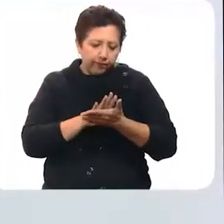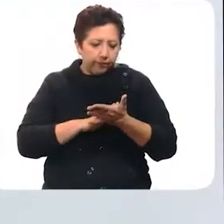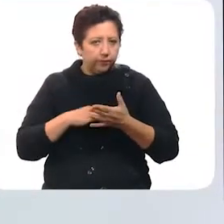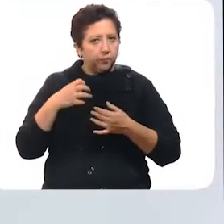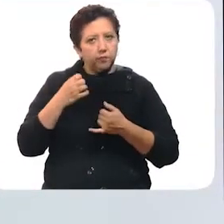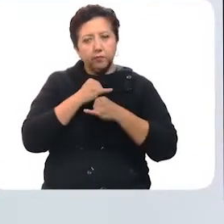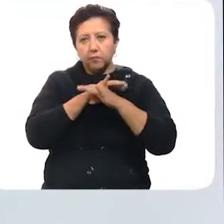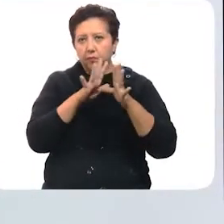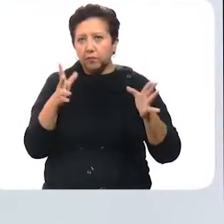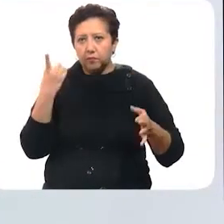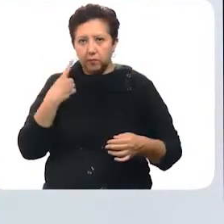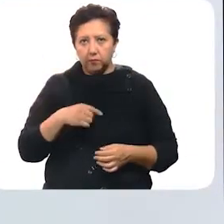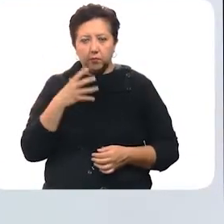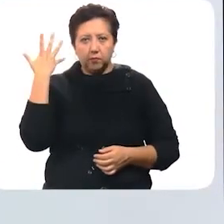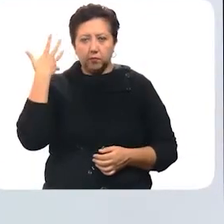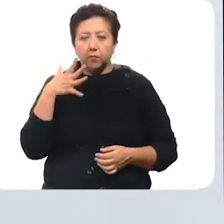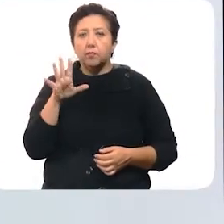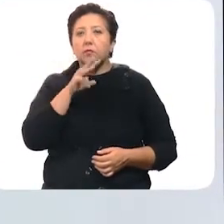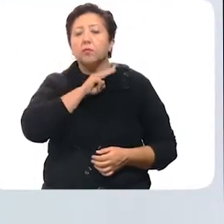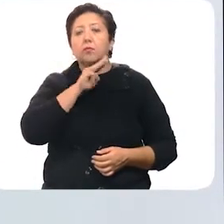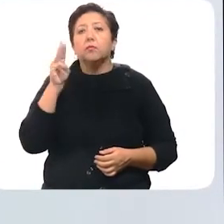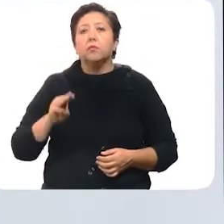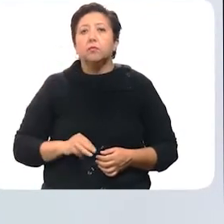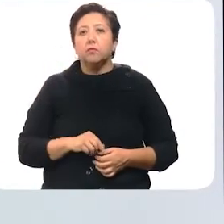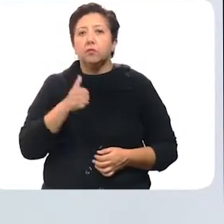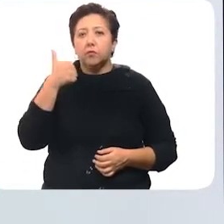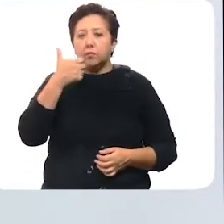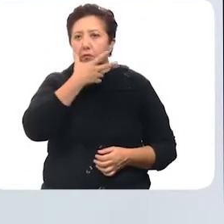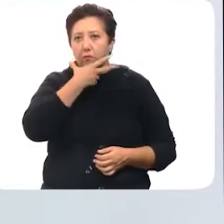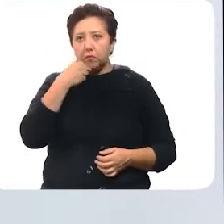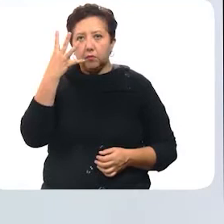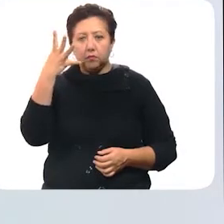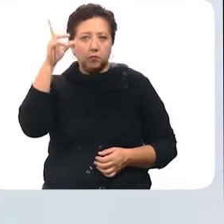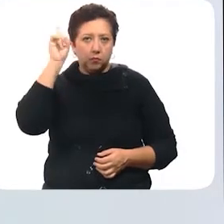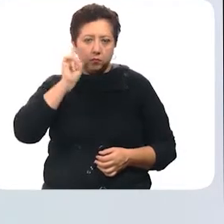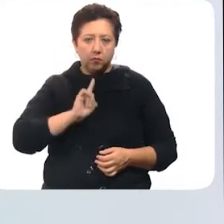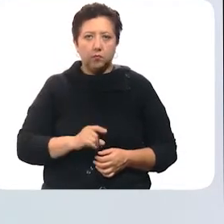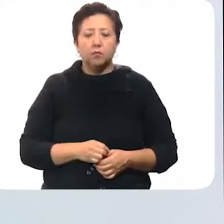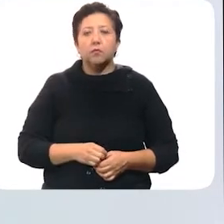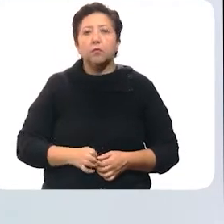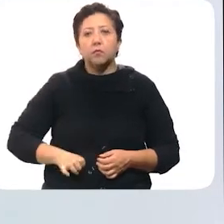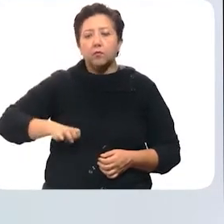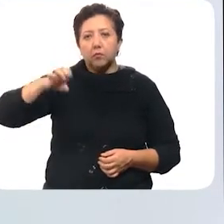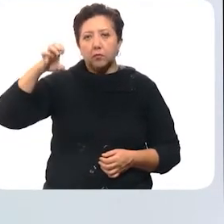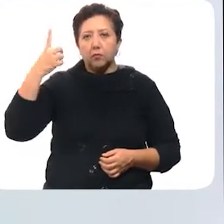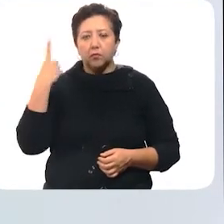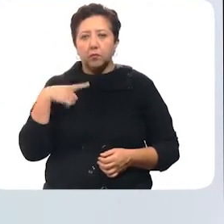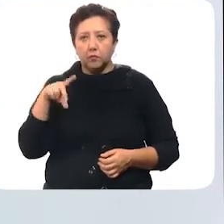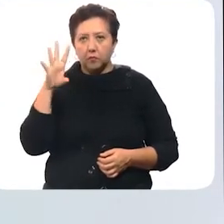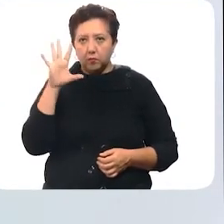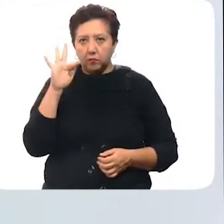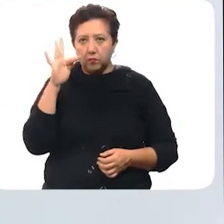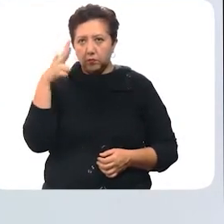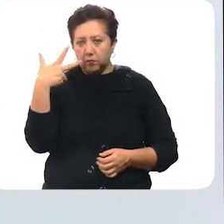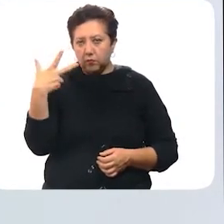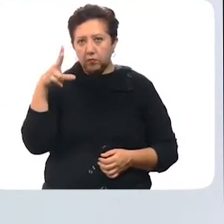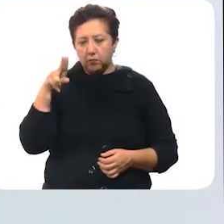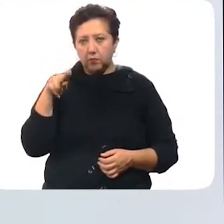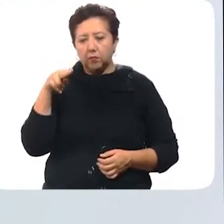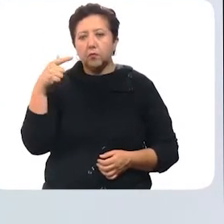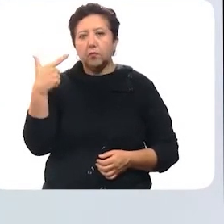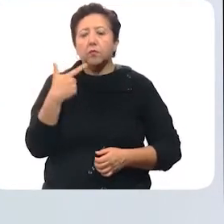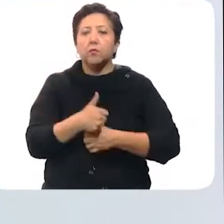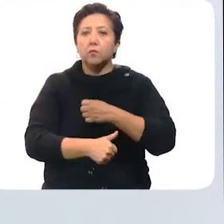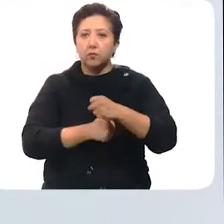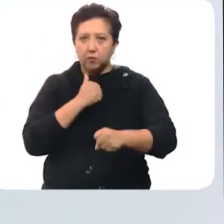Lamentablemente en este parte médico informamos de 10 fallecimientos. Son 6 hombres y 4 mujeres, de un rango de edad de 48 a